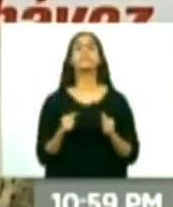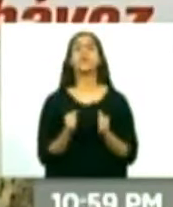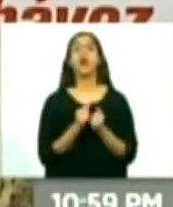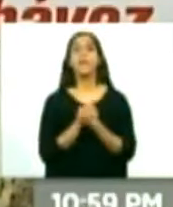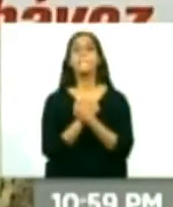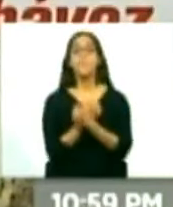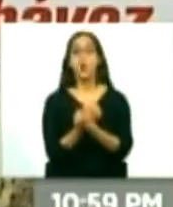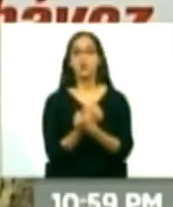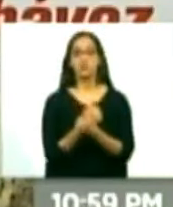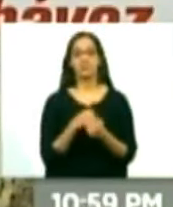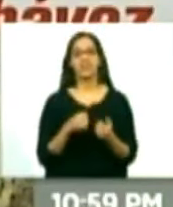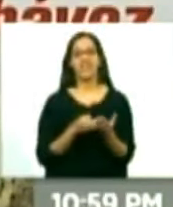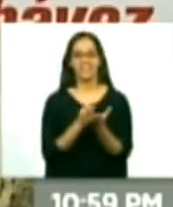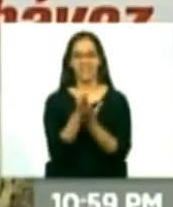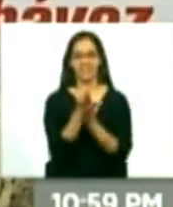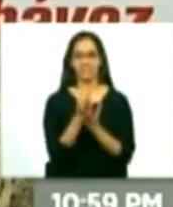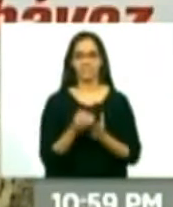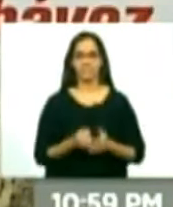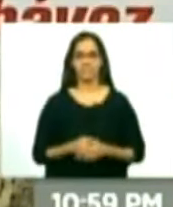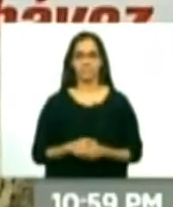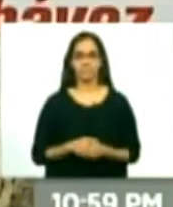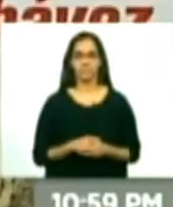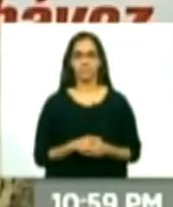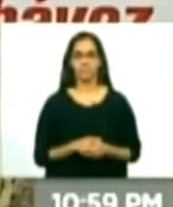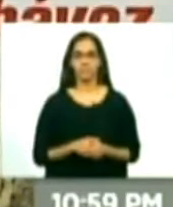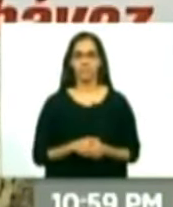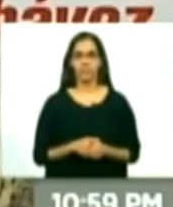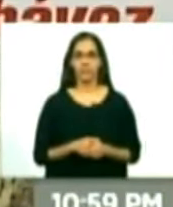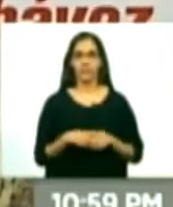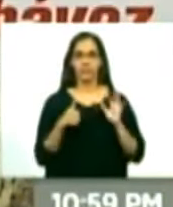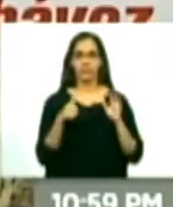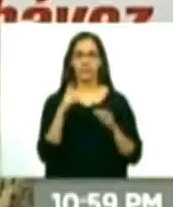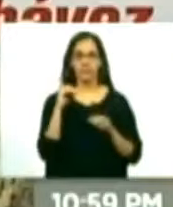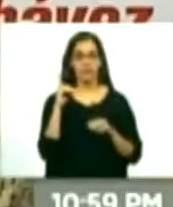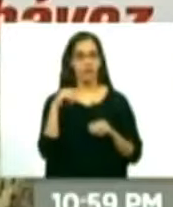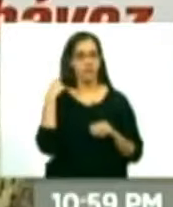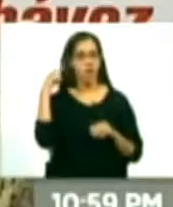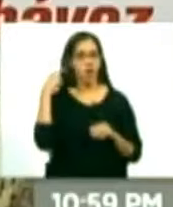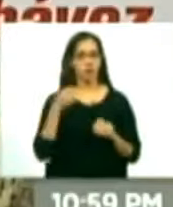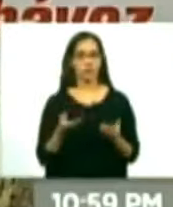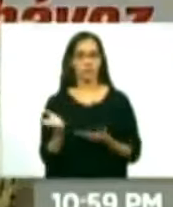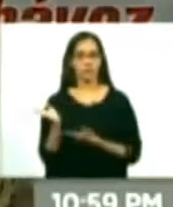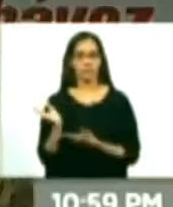amor y lealtad. El 6D los tiene locos. Plomo.